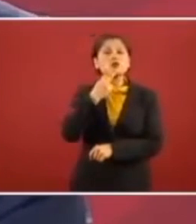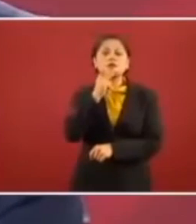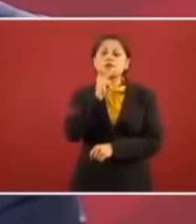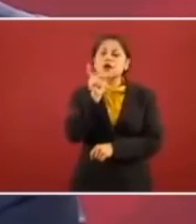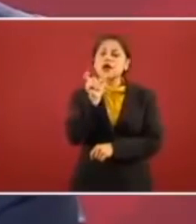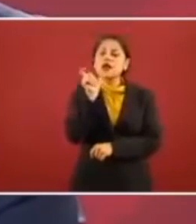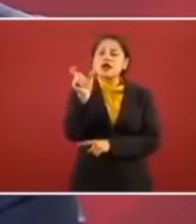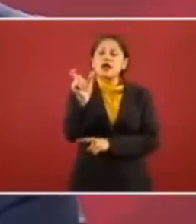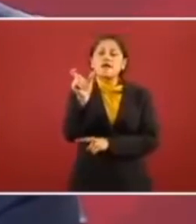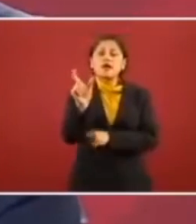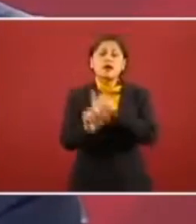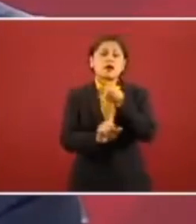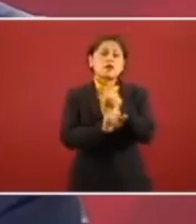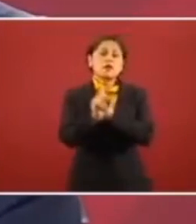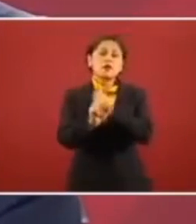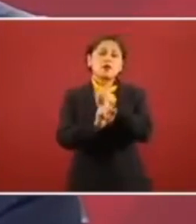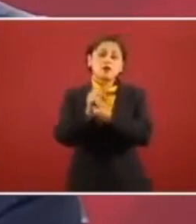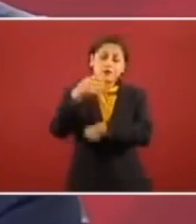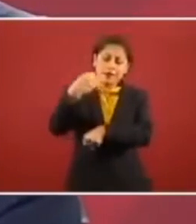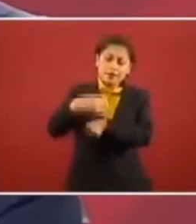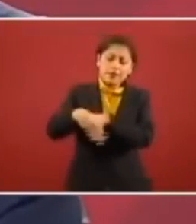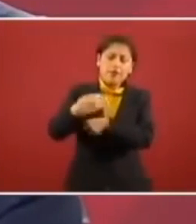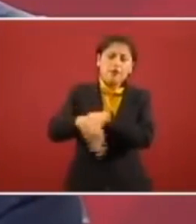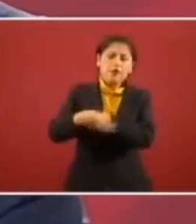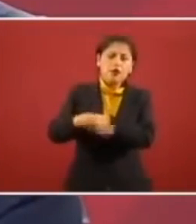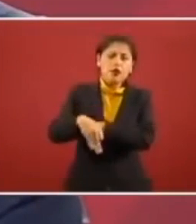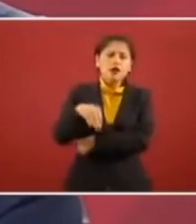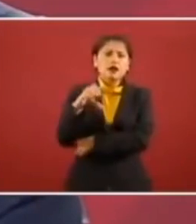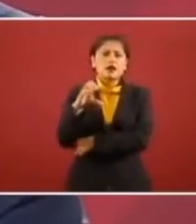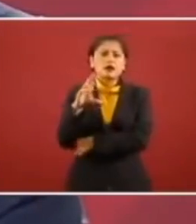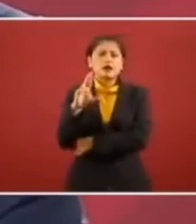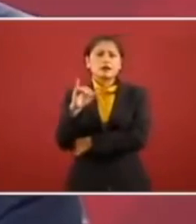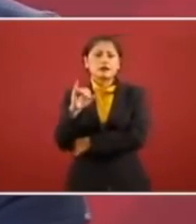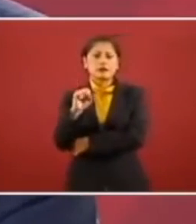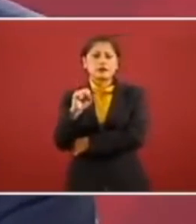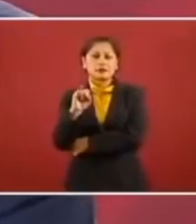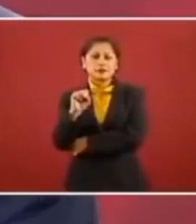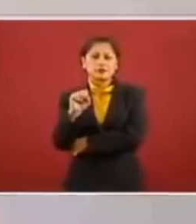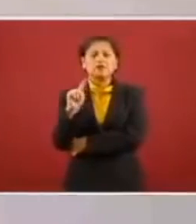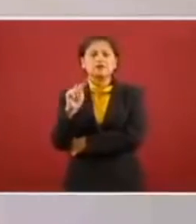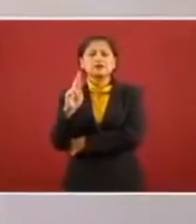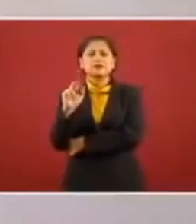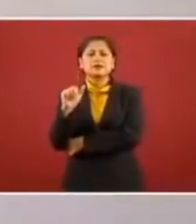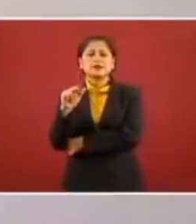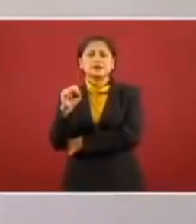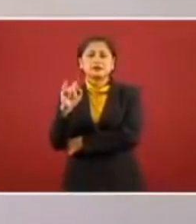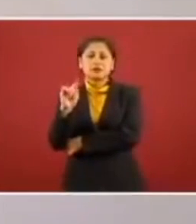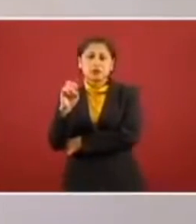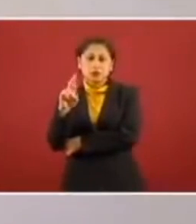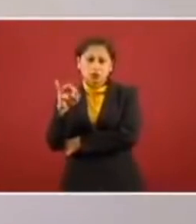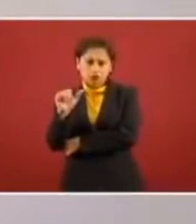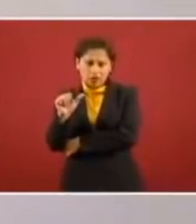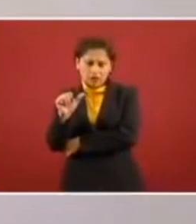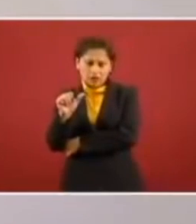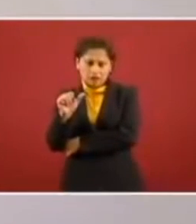muertos y estamos viviendo una temporada sin duda de sopilotes. Explicó que el país está viviendo su propio proceso en esta crisis